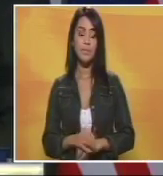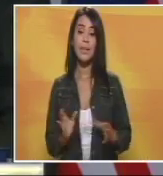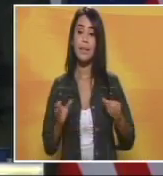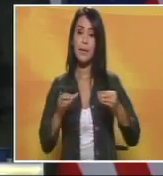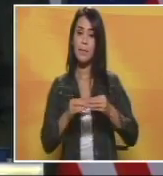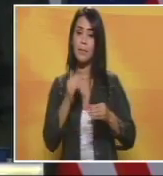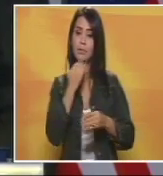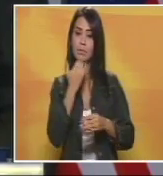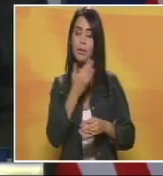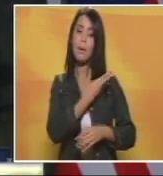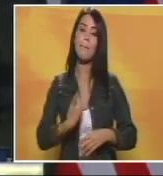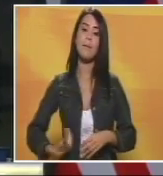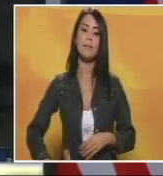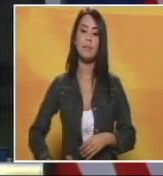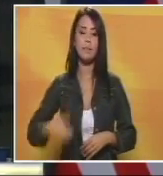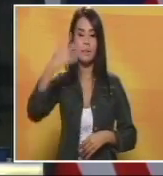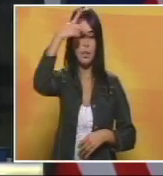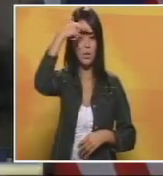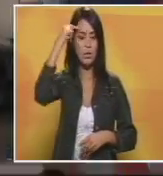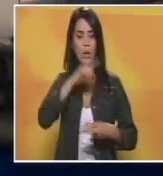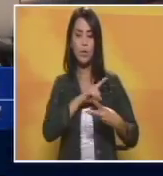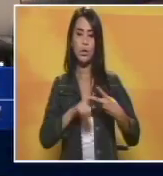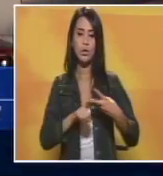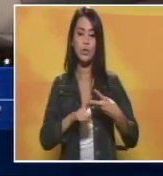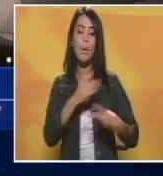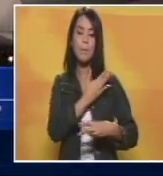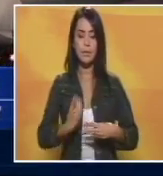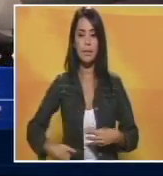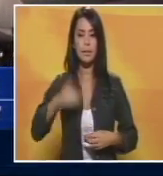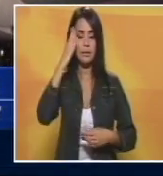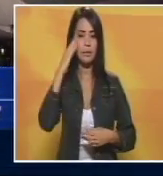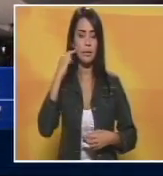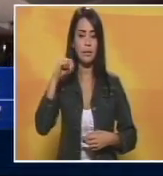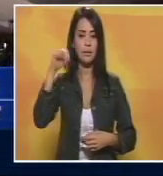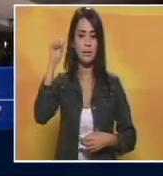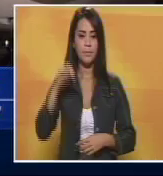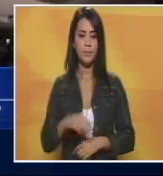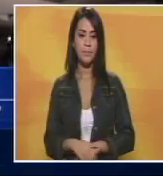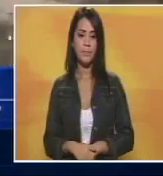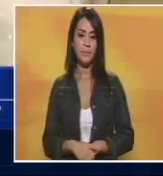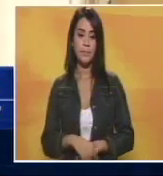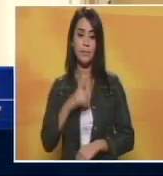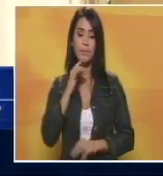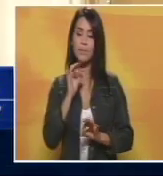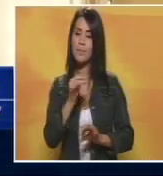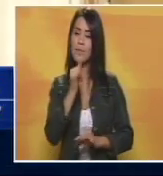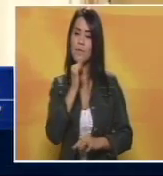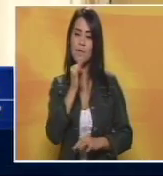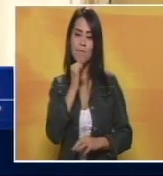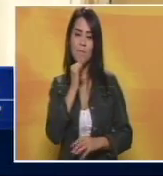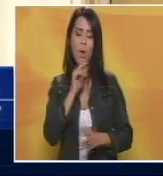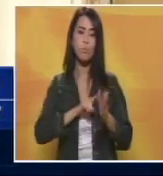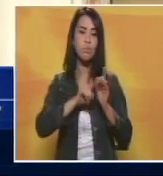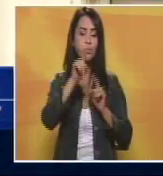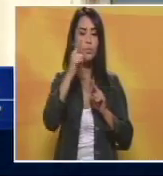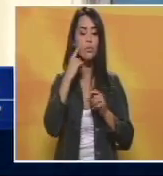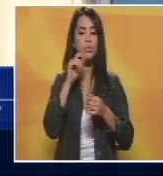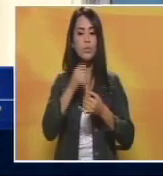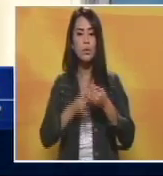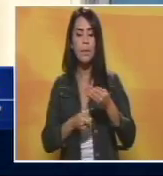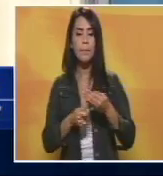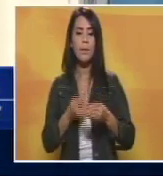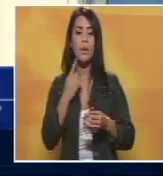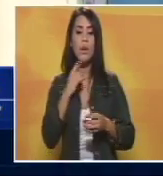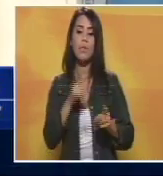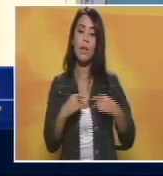cumbre entre el presidente Donald Trump y el líder norcoreano Kim Jong-un. Pompeo expresó que la desnuclearización completa, verificable y reversible